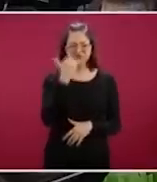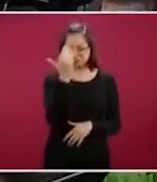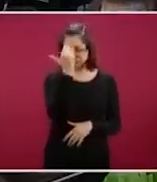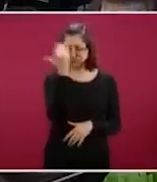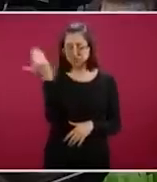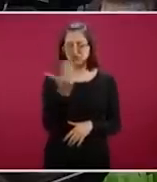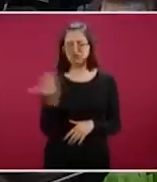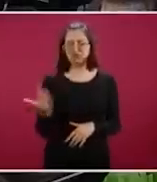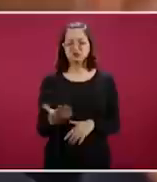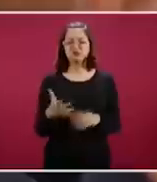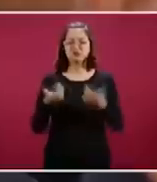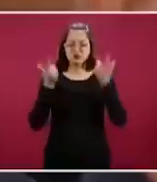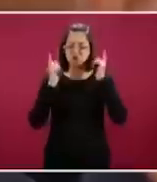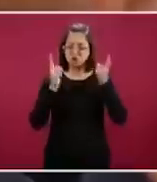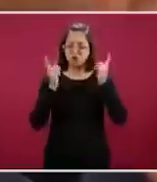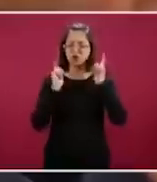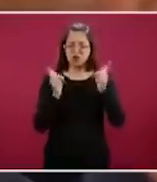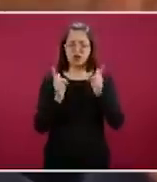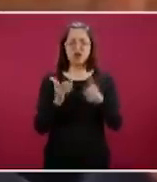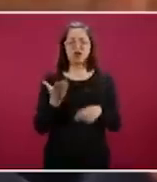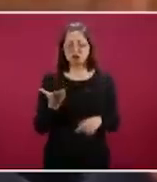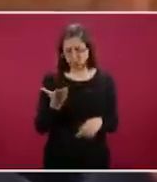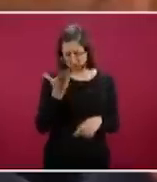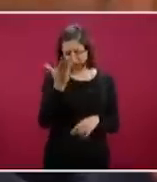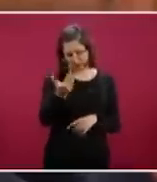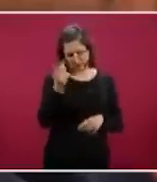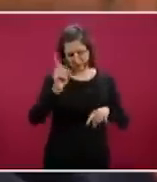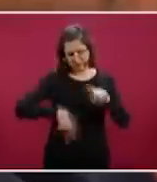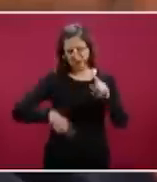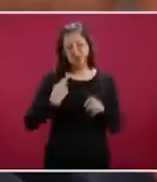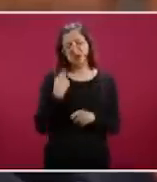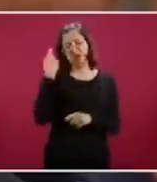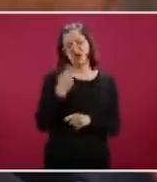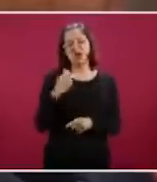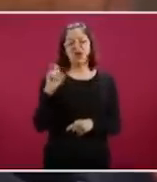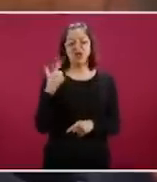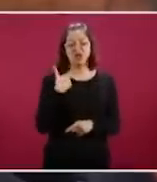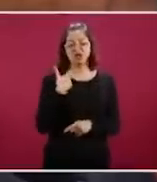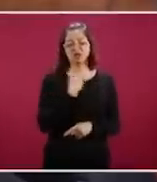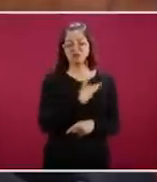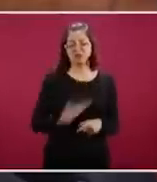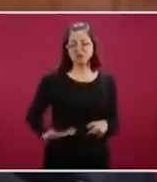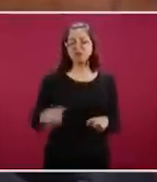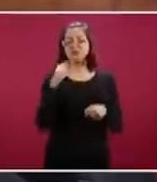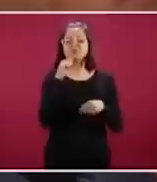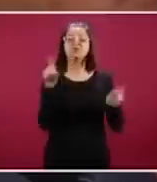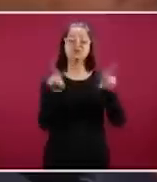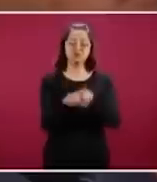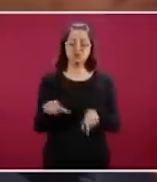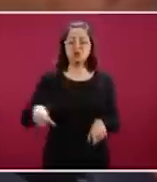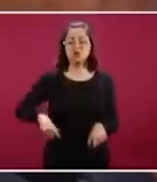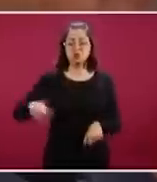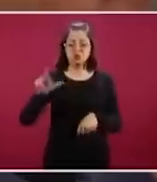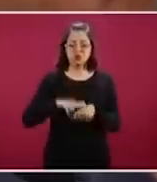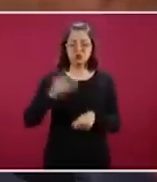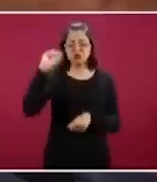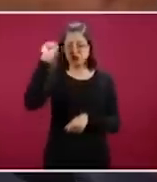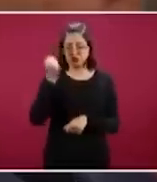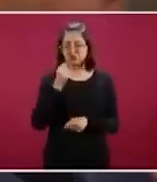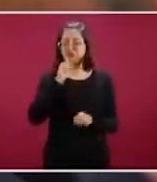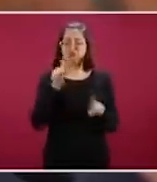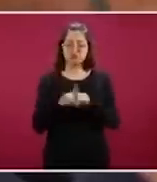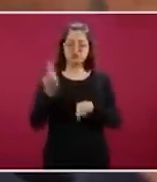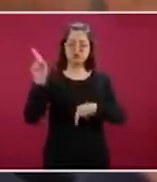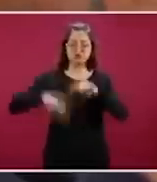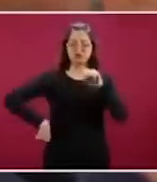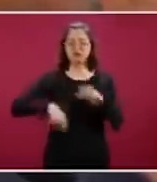ese sentido. Ojalá que ahora sí, así como usted le quitó la pensión a los expresidentes, que ahora sí a los gobernantes en Sinaloa se le quite